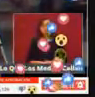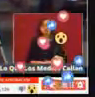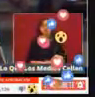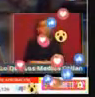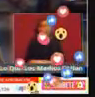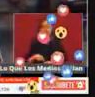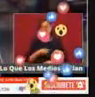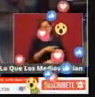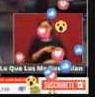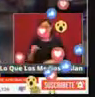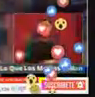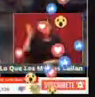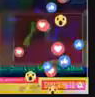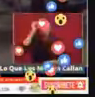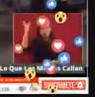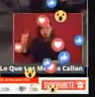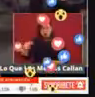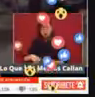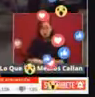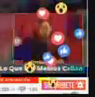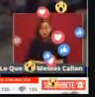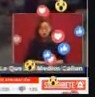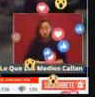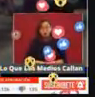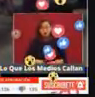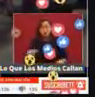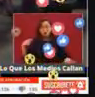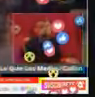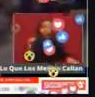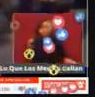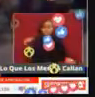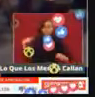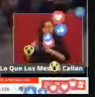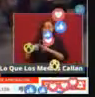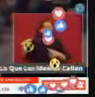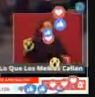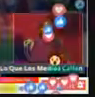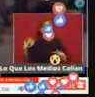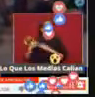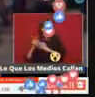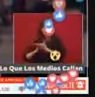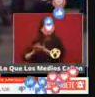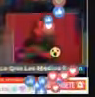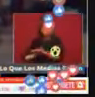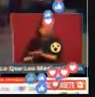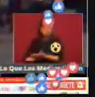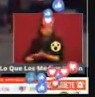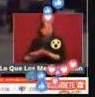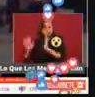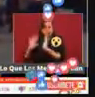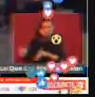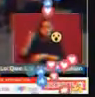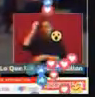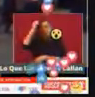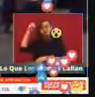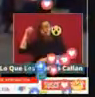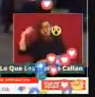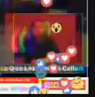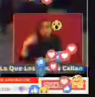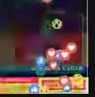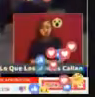amnesia. Ay, Sugar. Borraron. Por favor. Todo. No recuerdan. No te metas. ¿Cómo